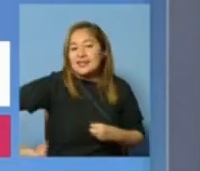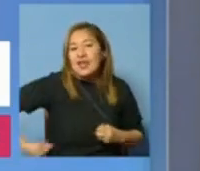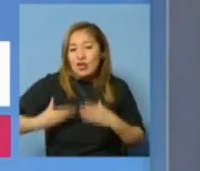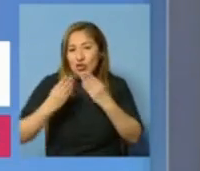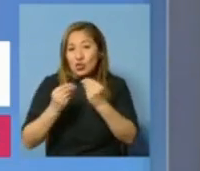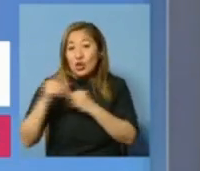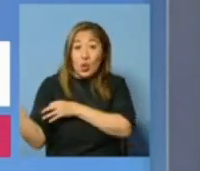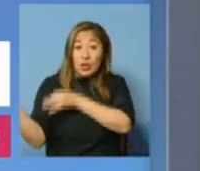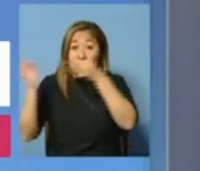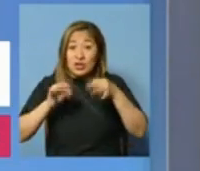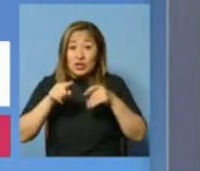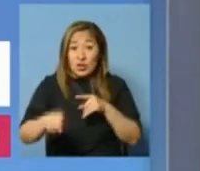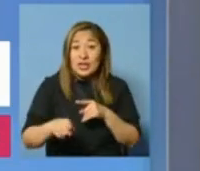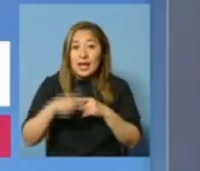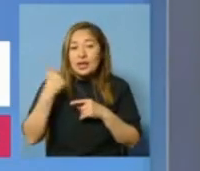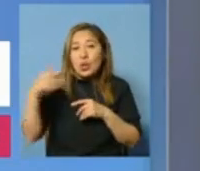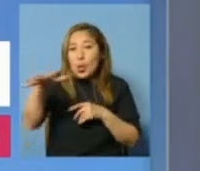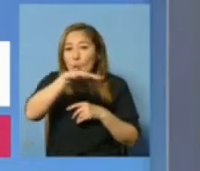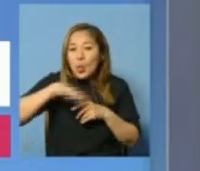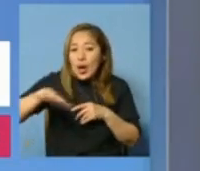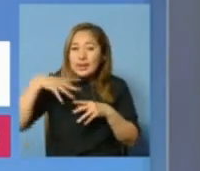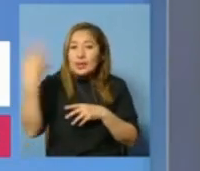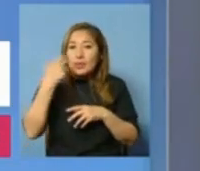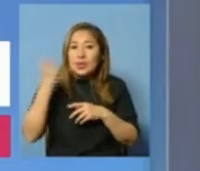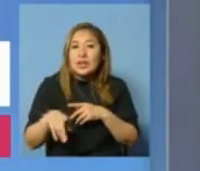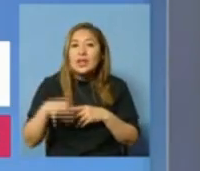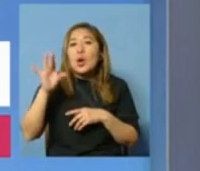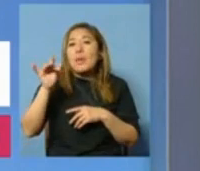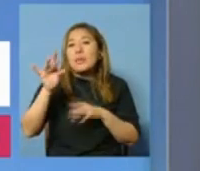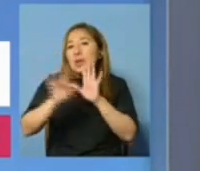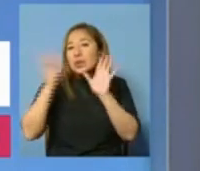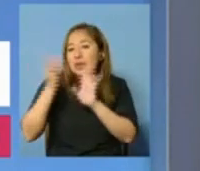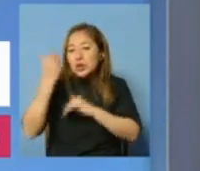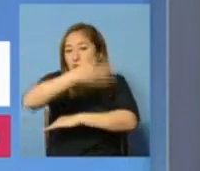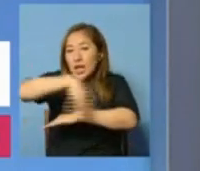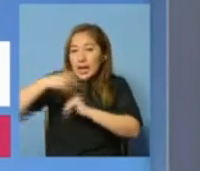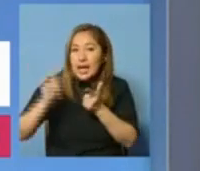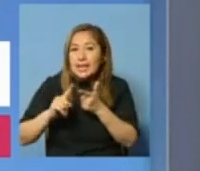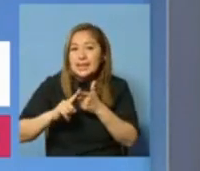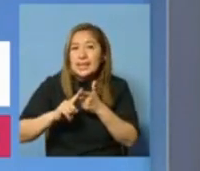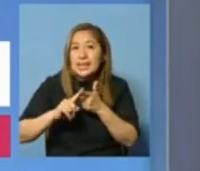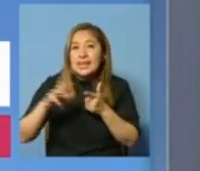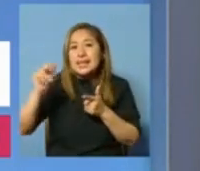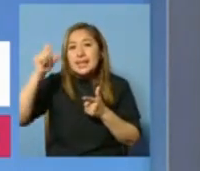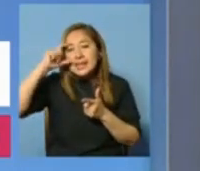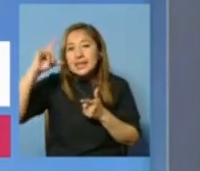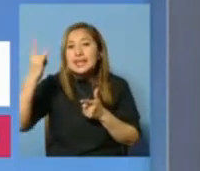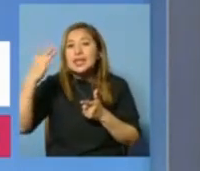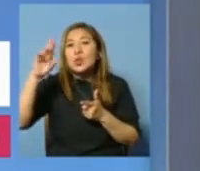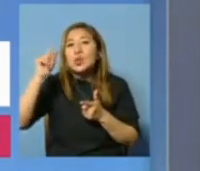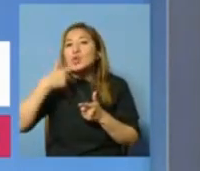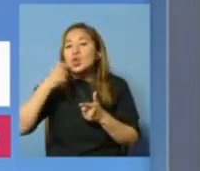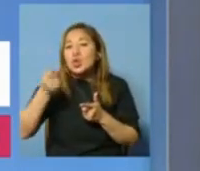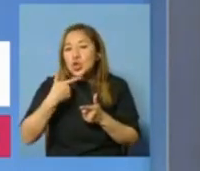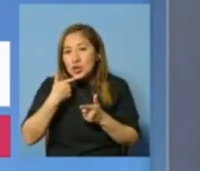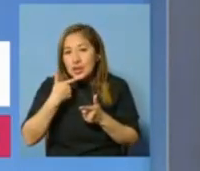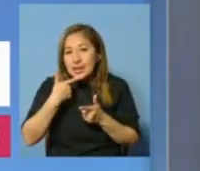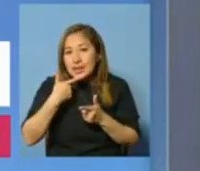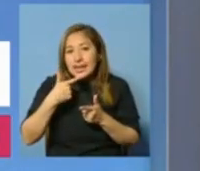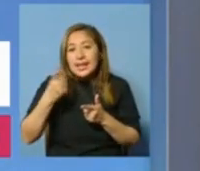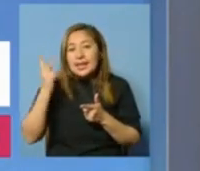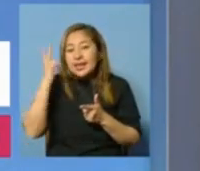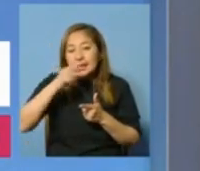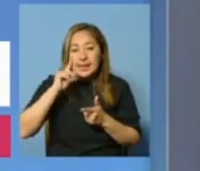Cuando nosotros llegamos, áreas tan importantes como la Dirección Provincial de Vialidad o Recursos Hídricos, que no tenían maquinaria, digamos, no solo